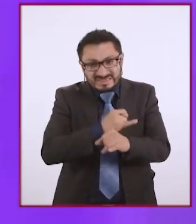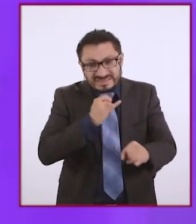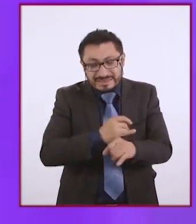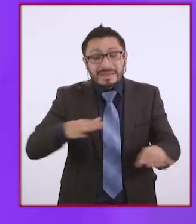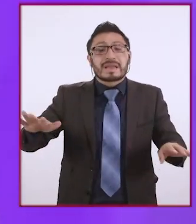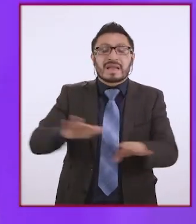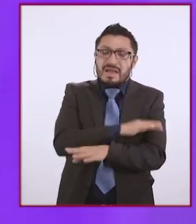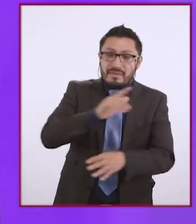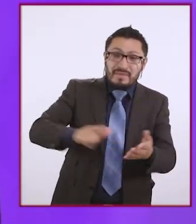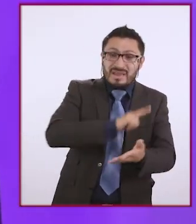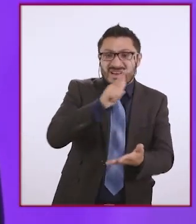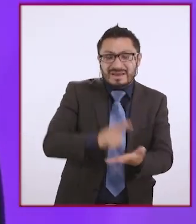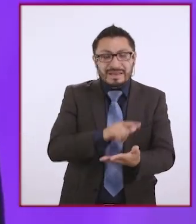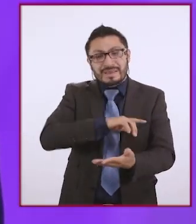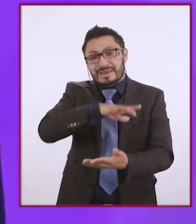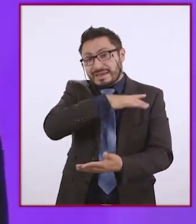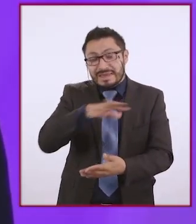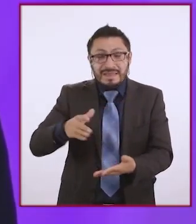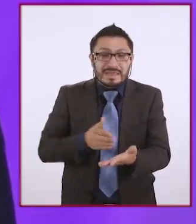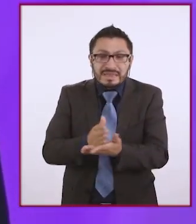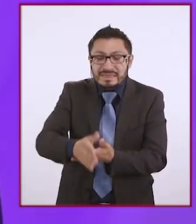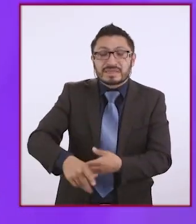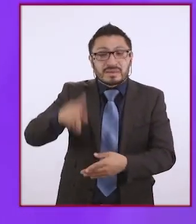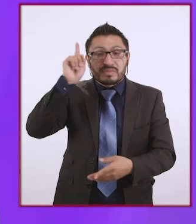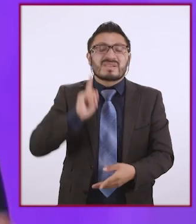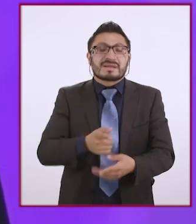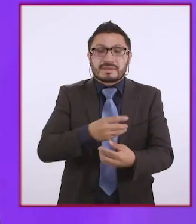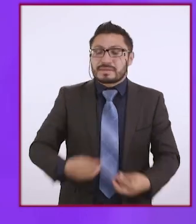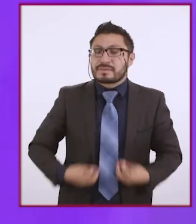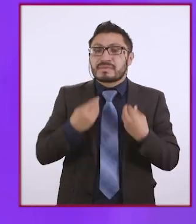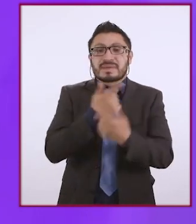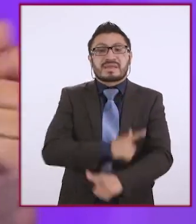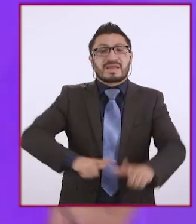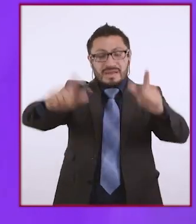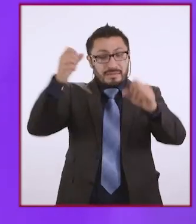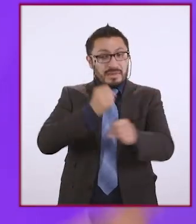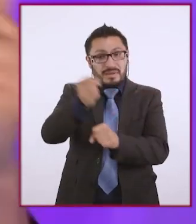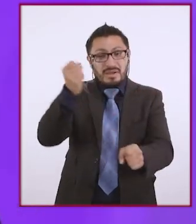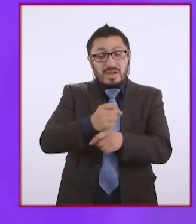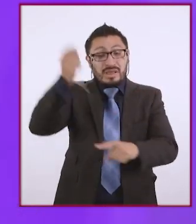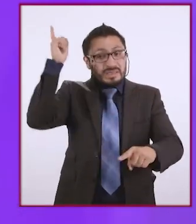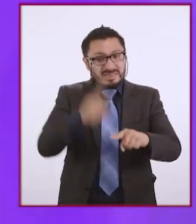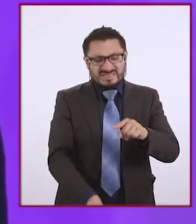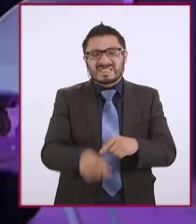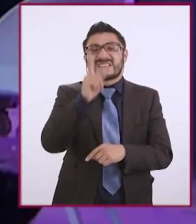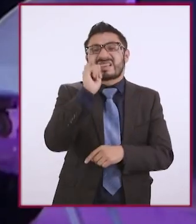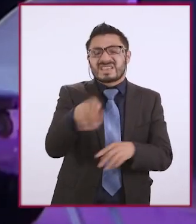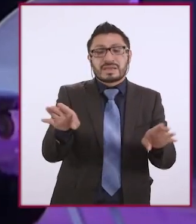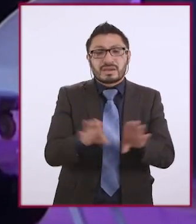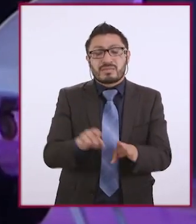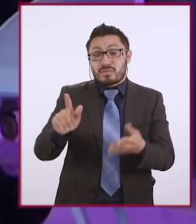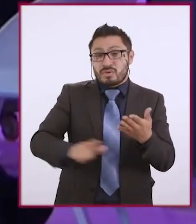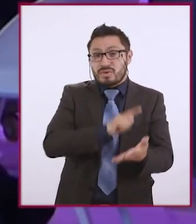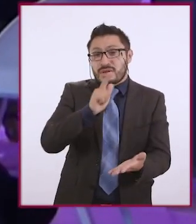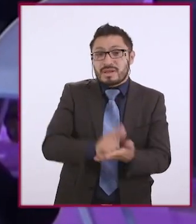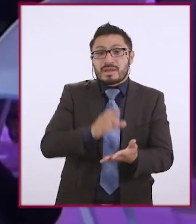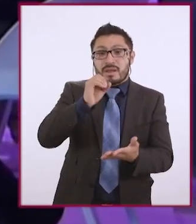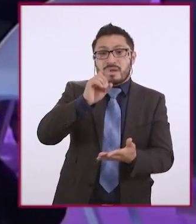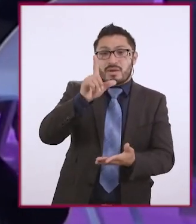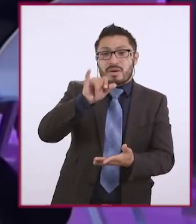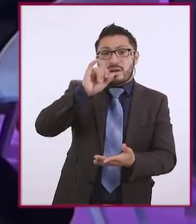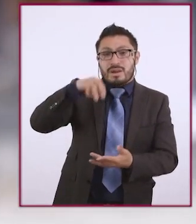Ley General de Acceso de las Mujeres a una vida libre de violencia, lo que se conoce como la Ley